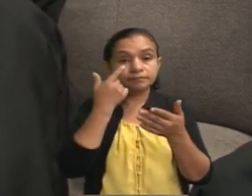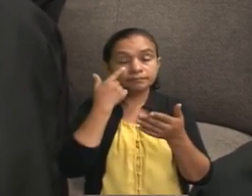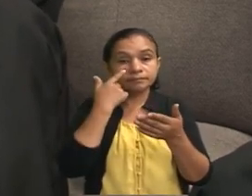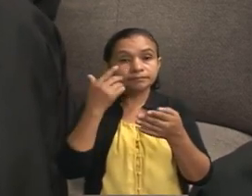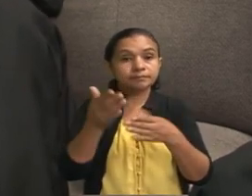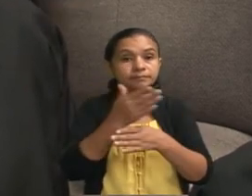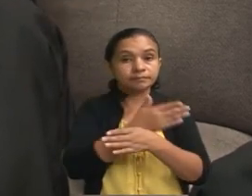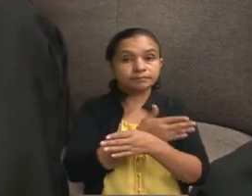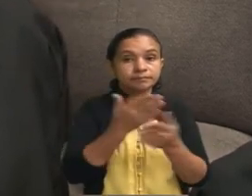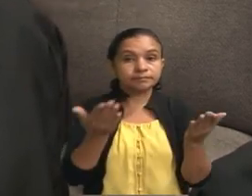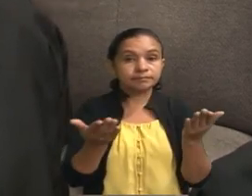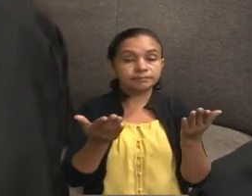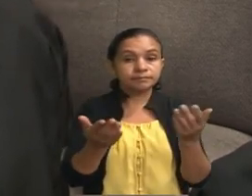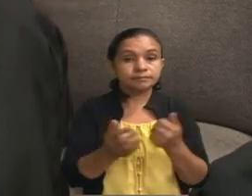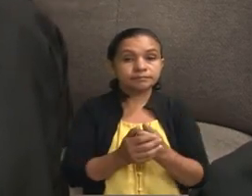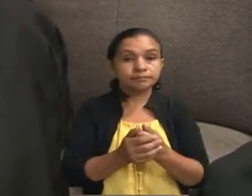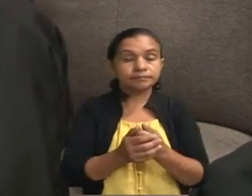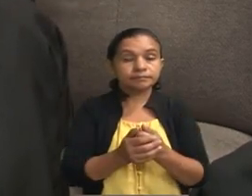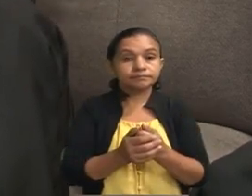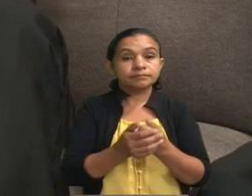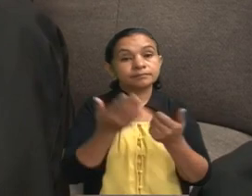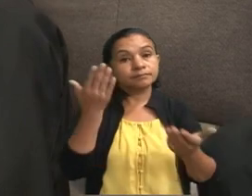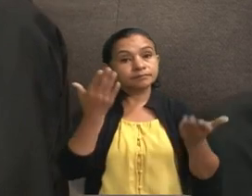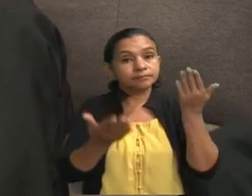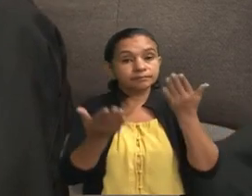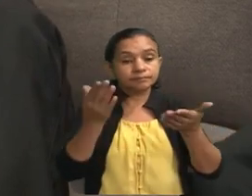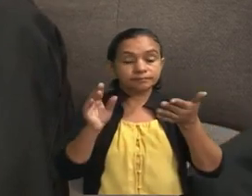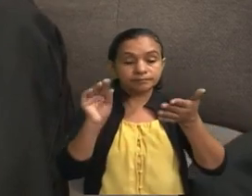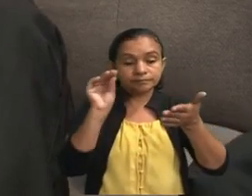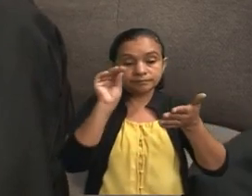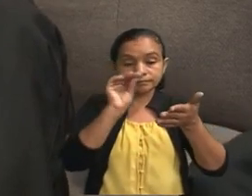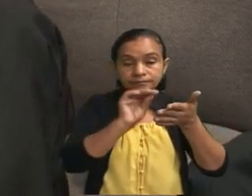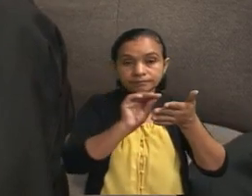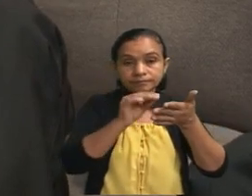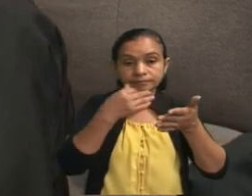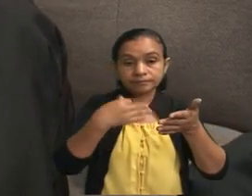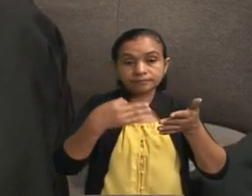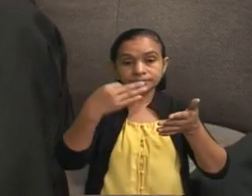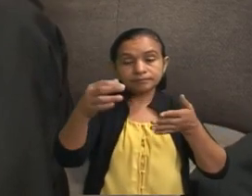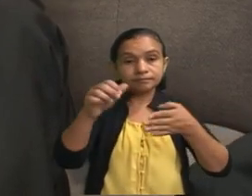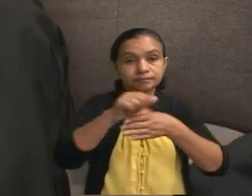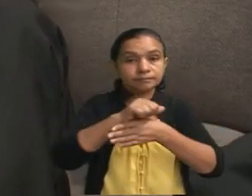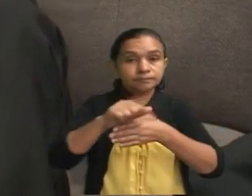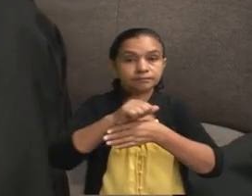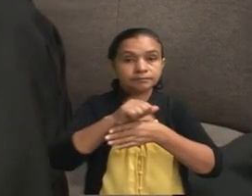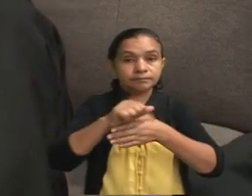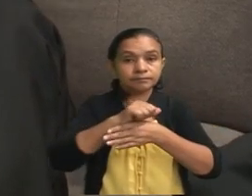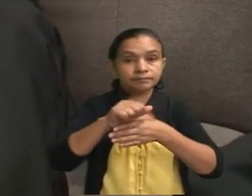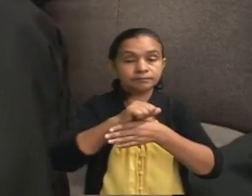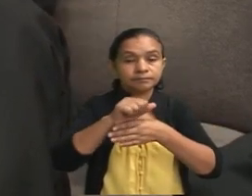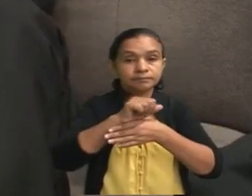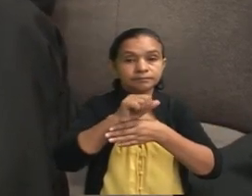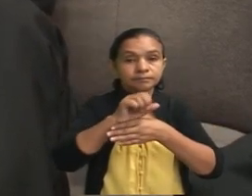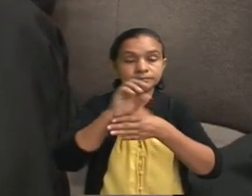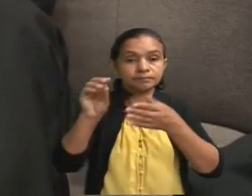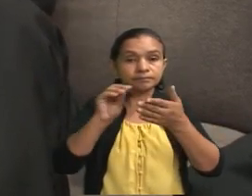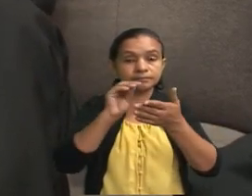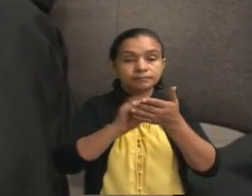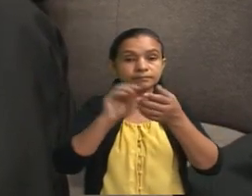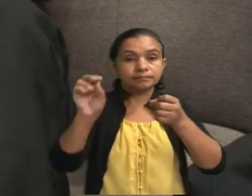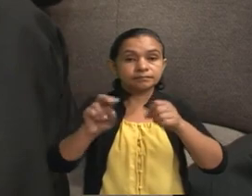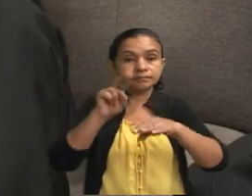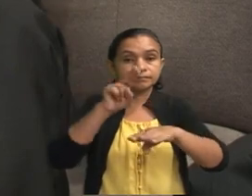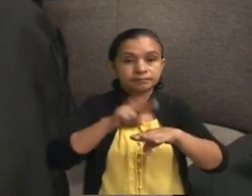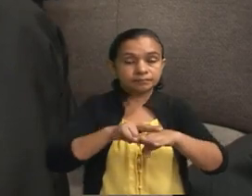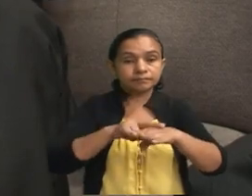temprana. Este componente probablemente en los próximos ejercicios lo vamos a incorporar a nivel nacional